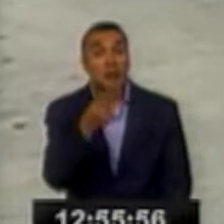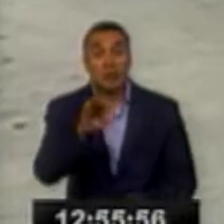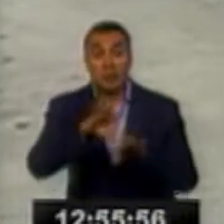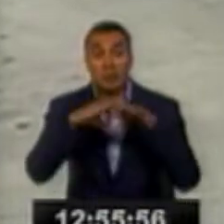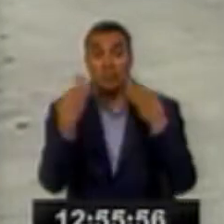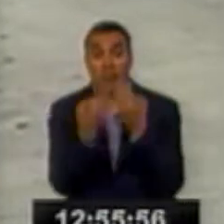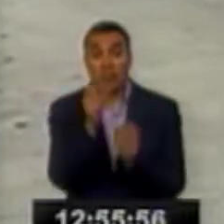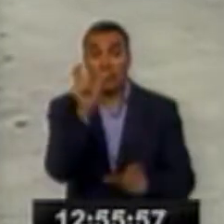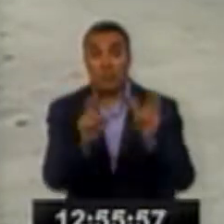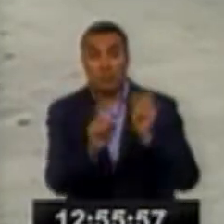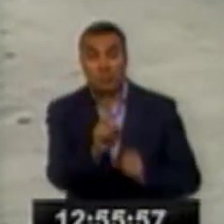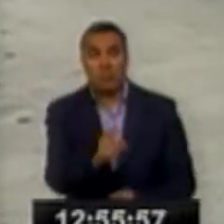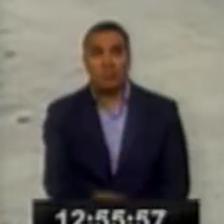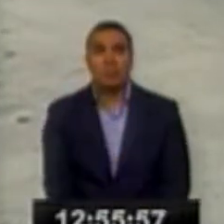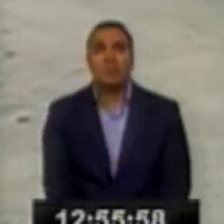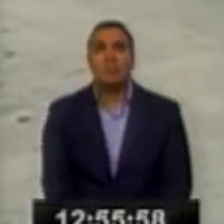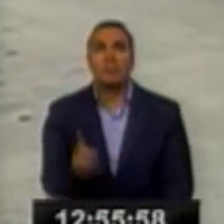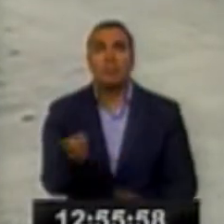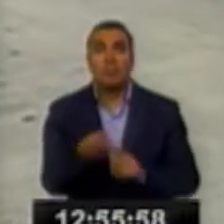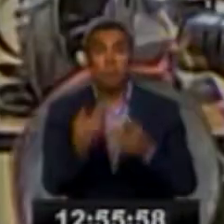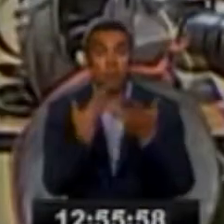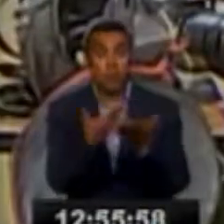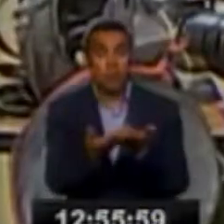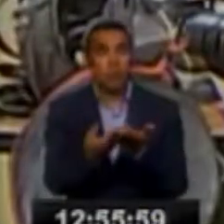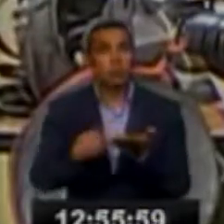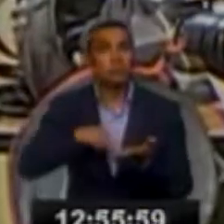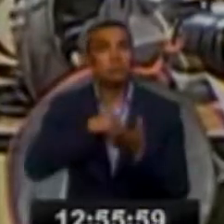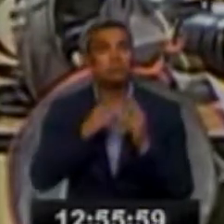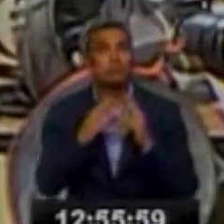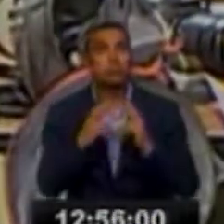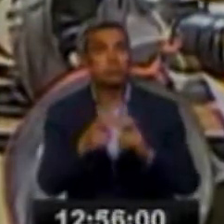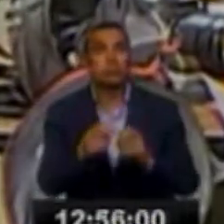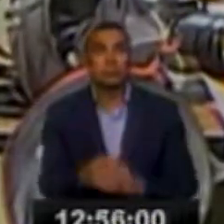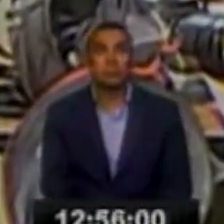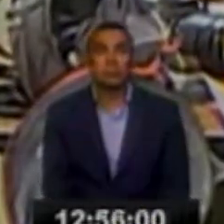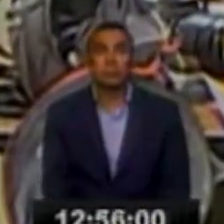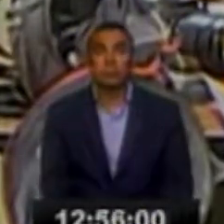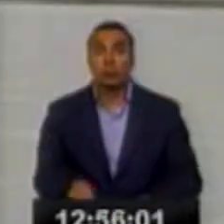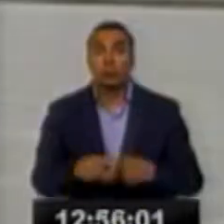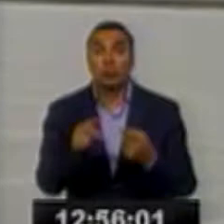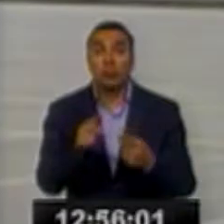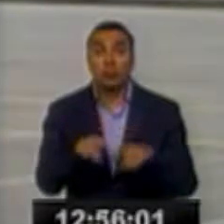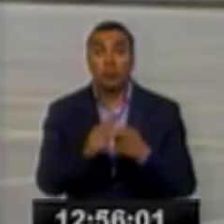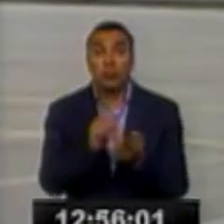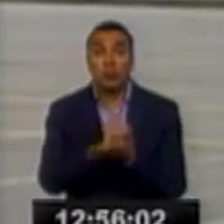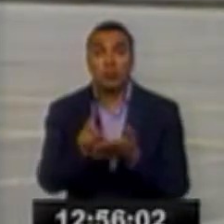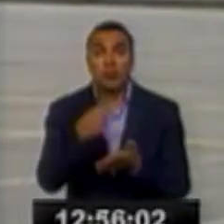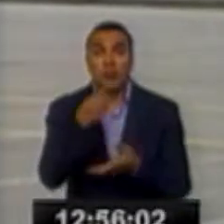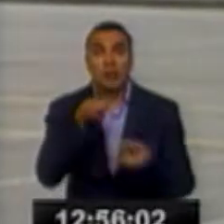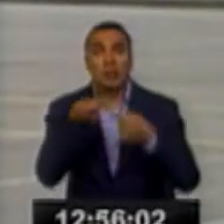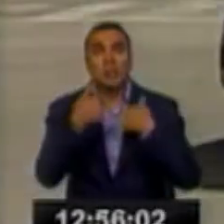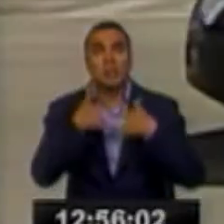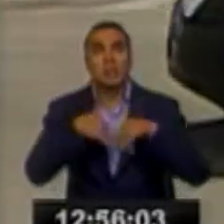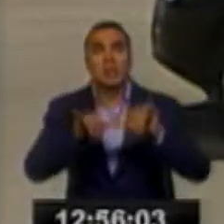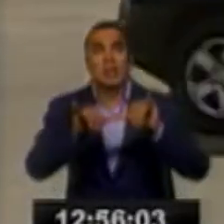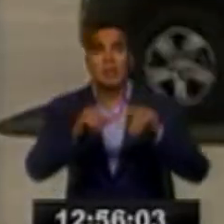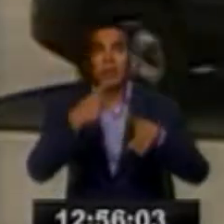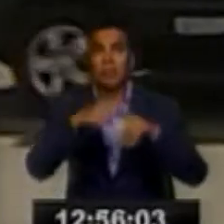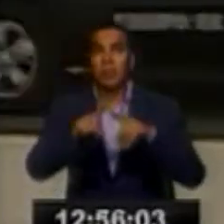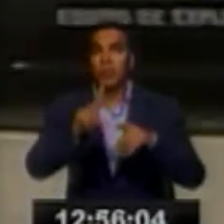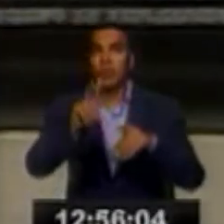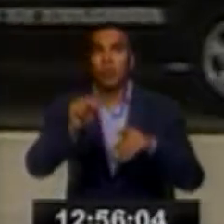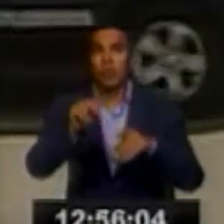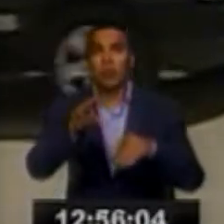de los PPLs es que van a analizar la propuesta. A inicios de esta semana, fueron enfáticos en decir que los controles continuarán, pero no cederán